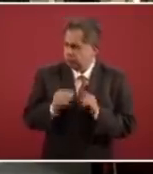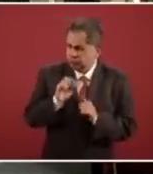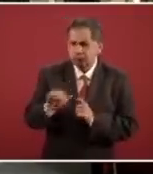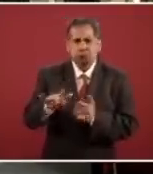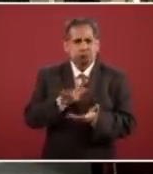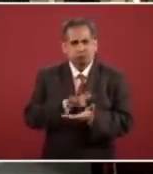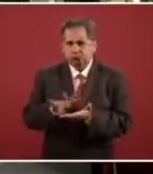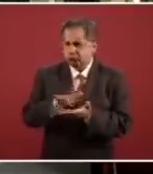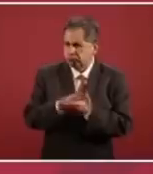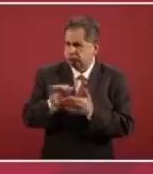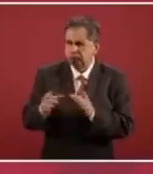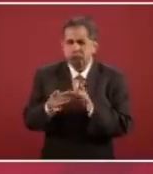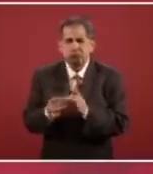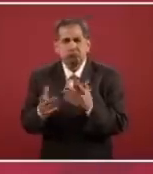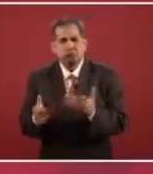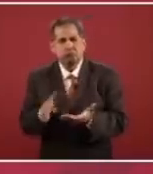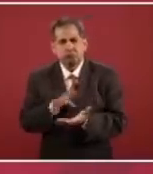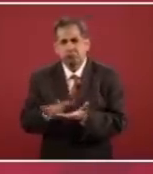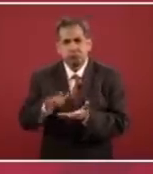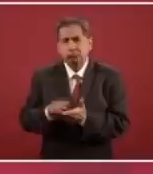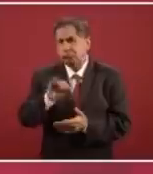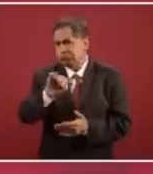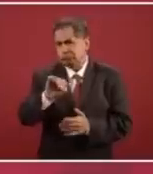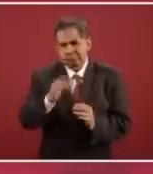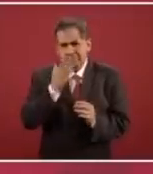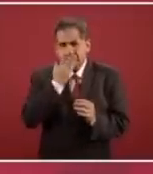colaboración, de apoyo,